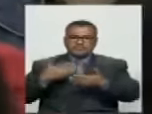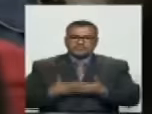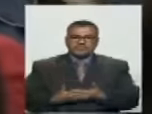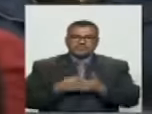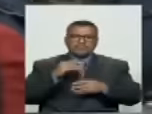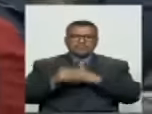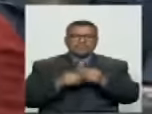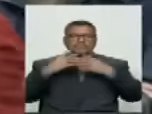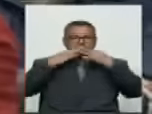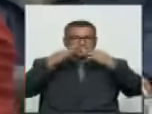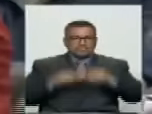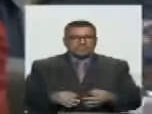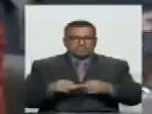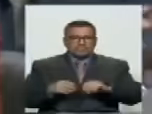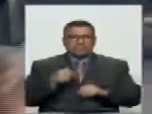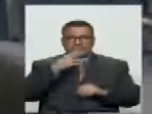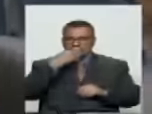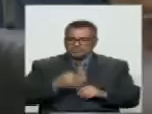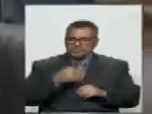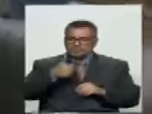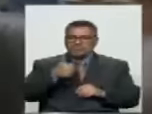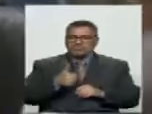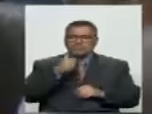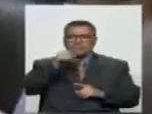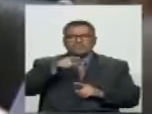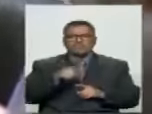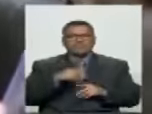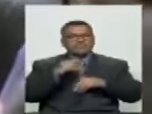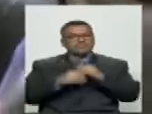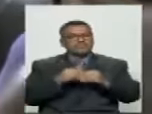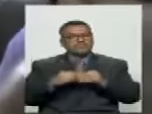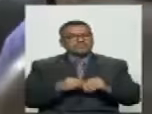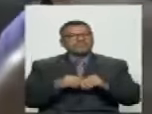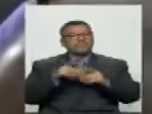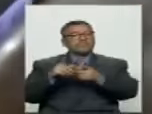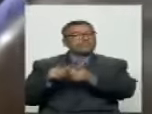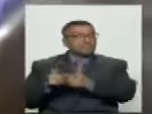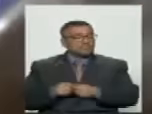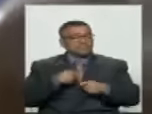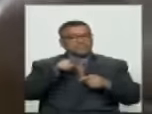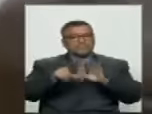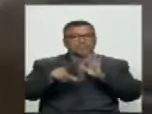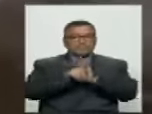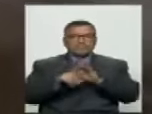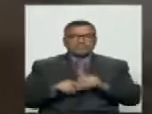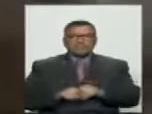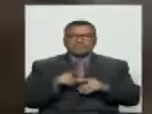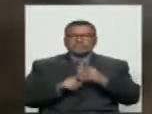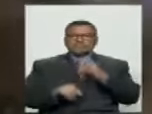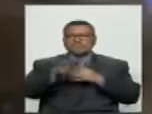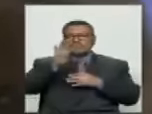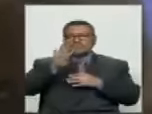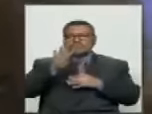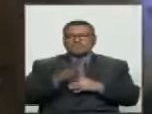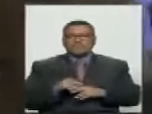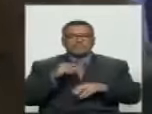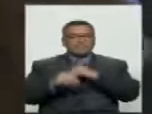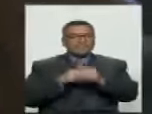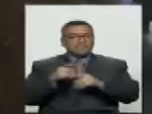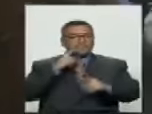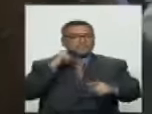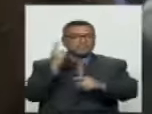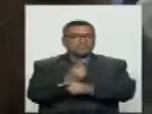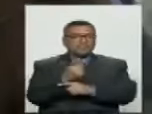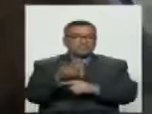los fines de asegurar la licitud de los fondos y el cumplimiento de las disposiciones de esta ley. 4. Cumplir las